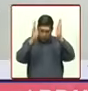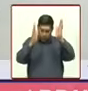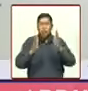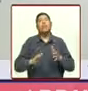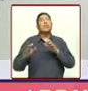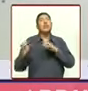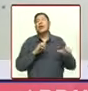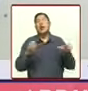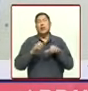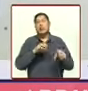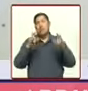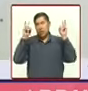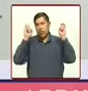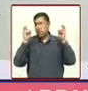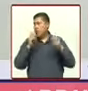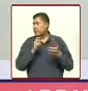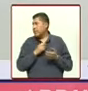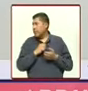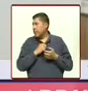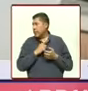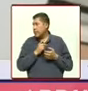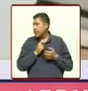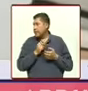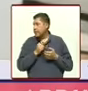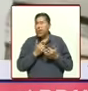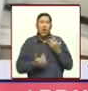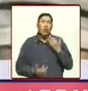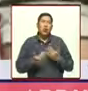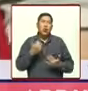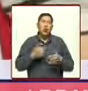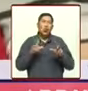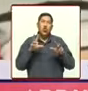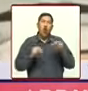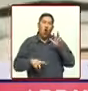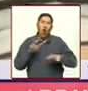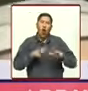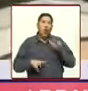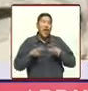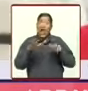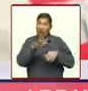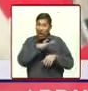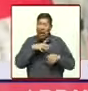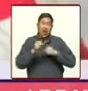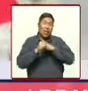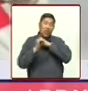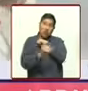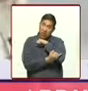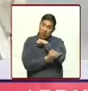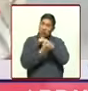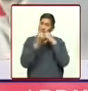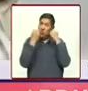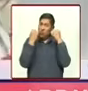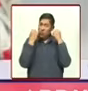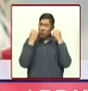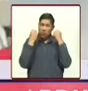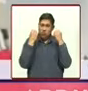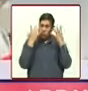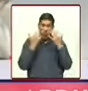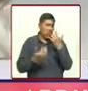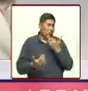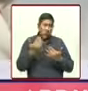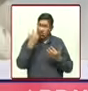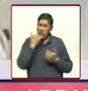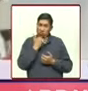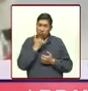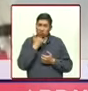corresponde en el caso estén el fuego descontrolado. ¿Aquí en San José de Chiquito se ha registrado algún incendio últimamente